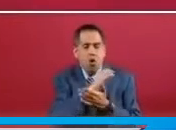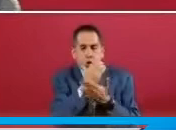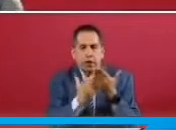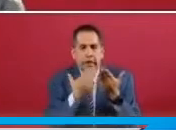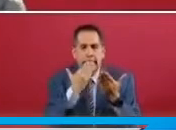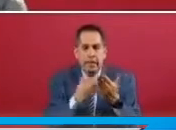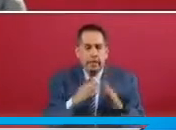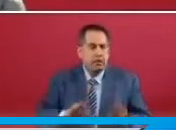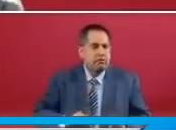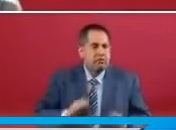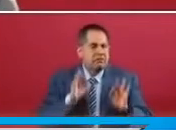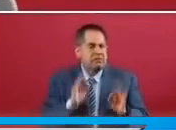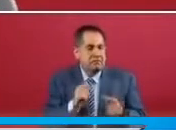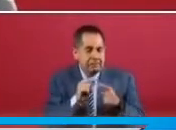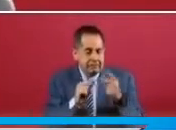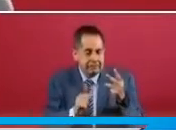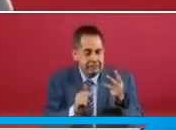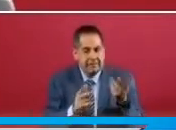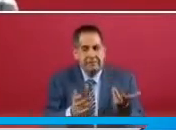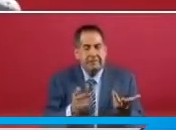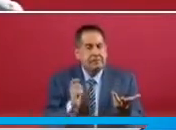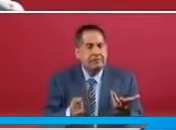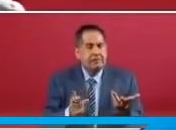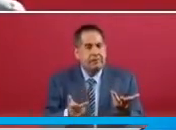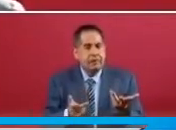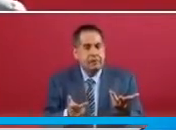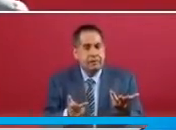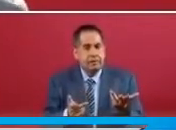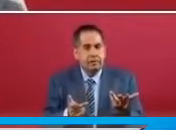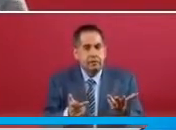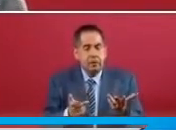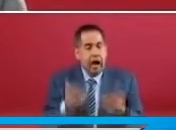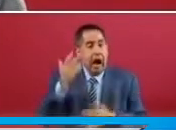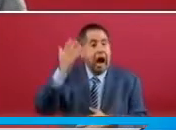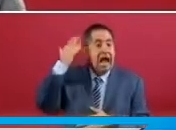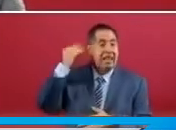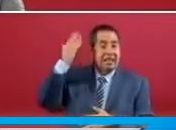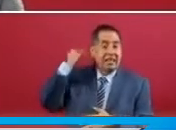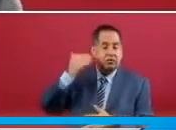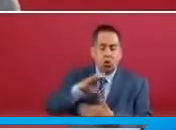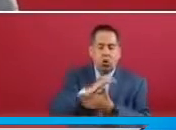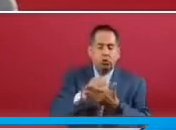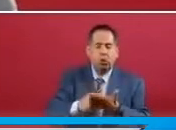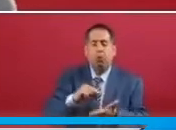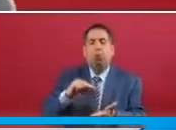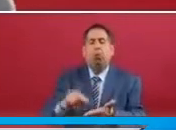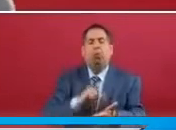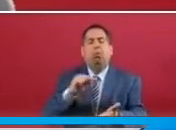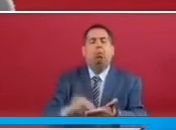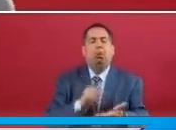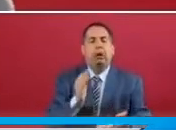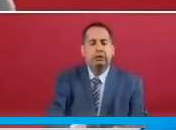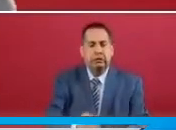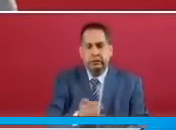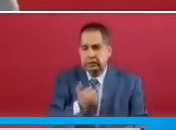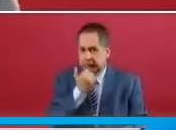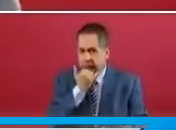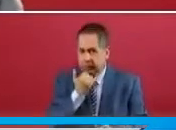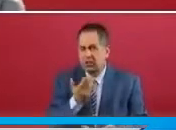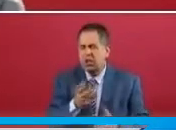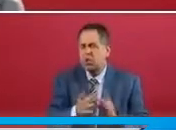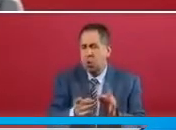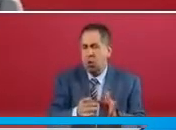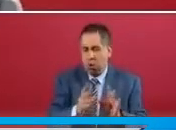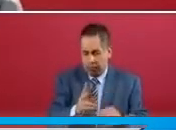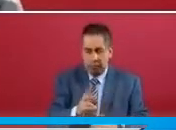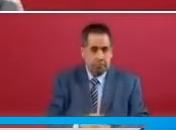la creación de una filial de este sector para la comercialización de combustible. Se firman contratos que establecen que si existe cualquier